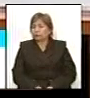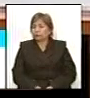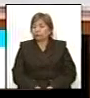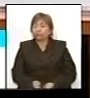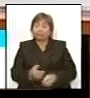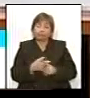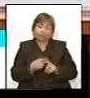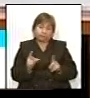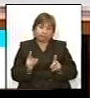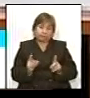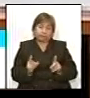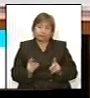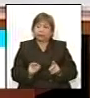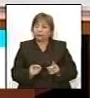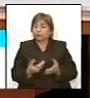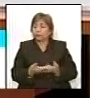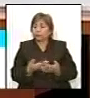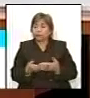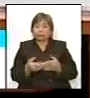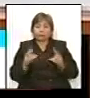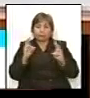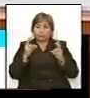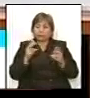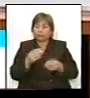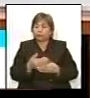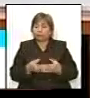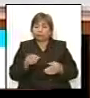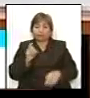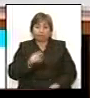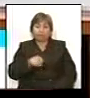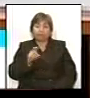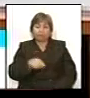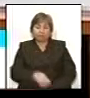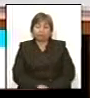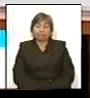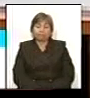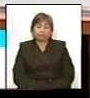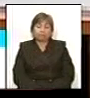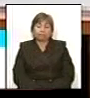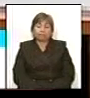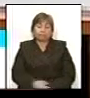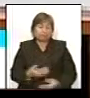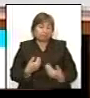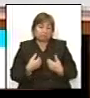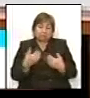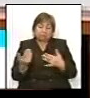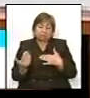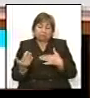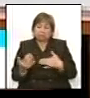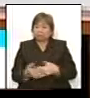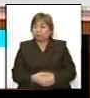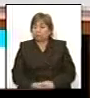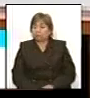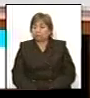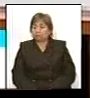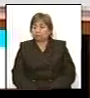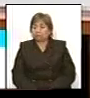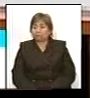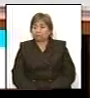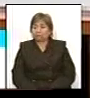diferente, ¿no? Por el tema de reconstrucción y la necesidad, ¿no? Porque la gente no se sigue esperando todavía.